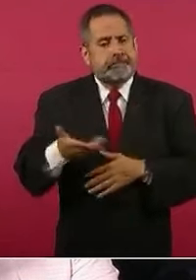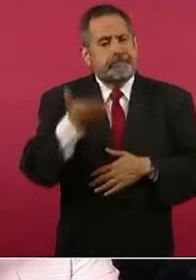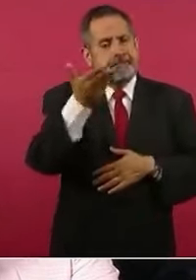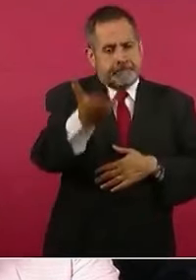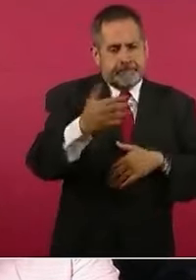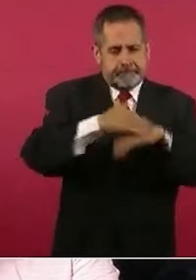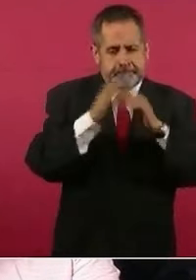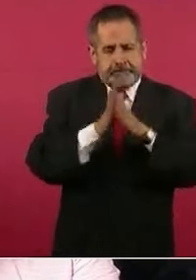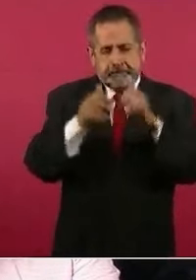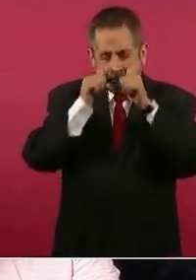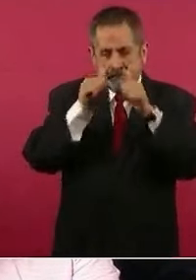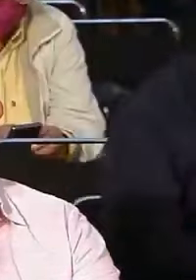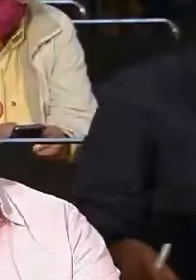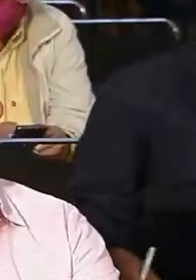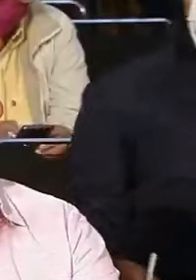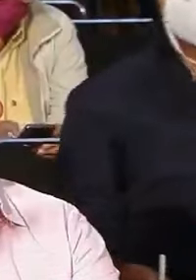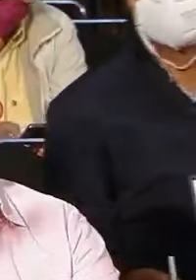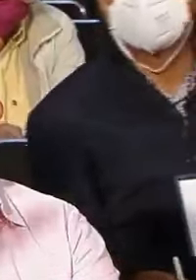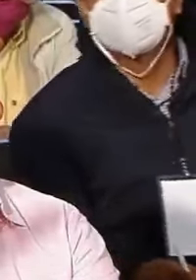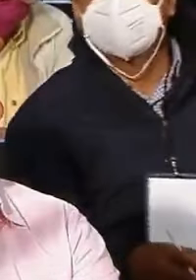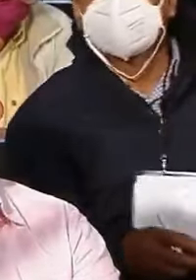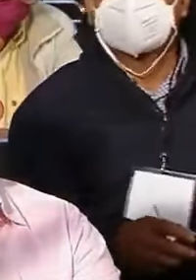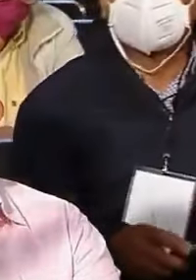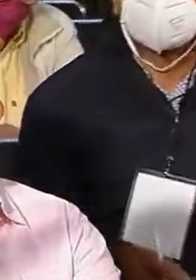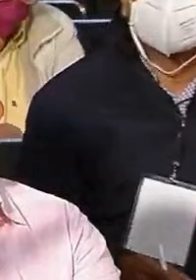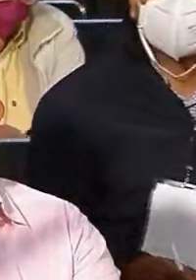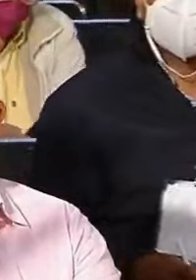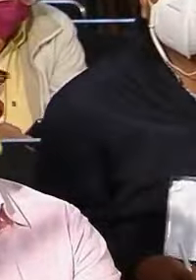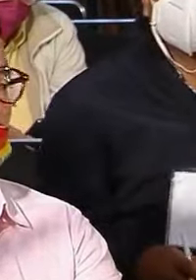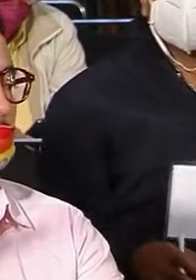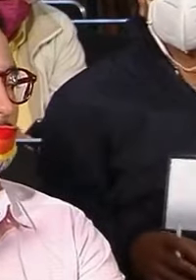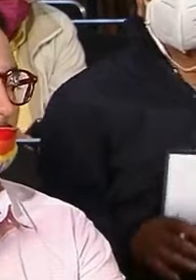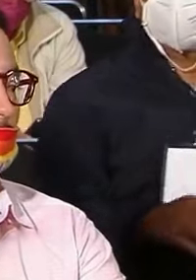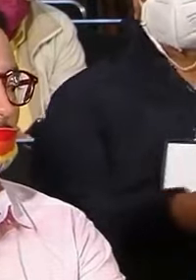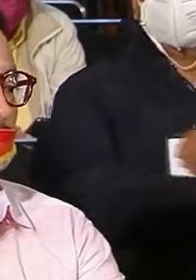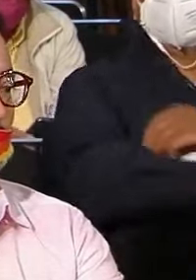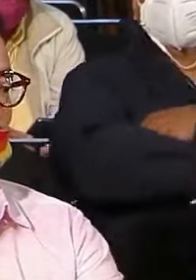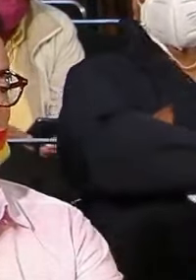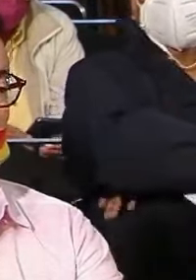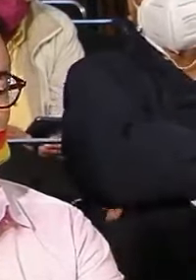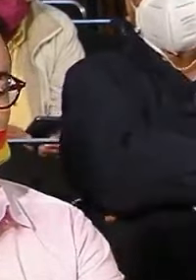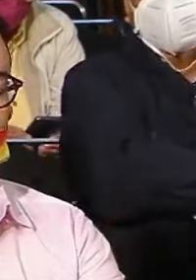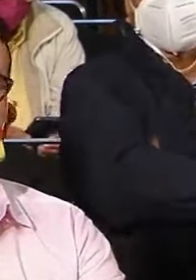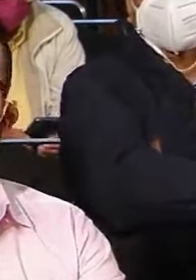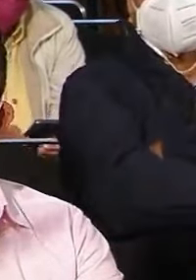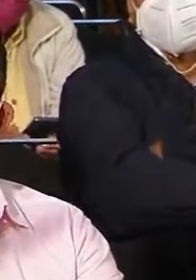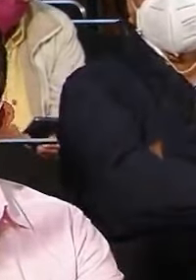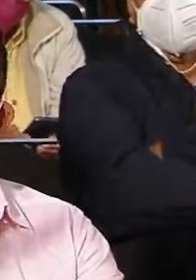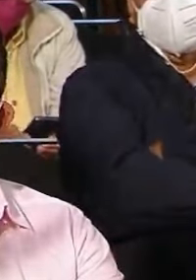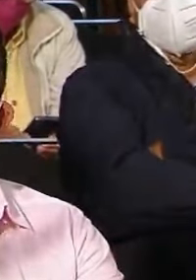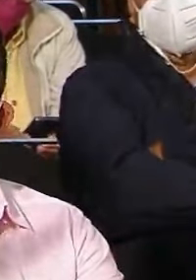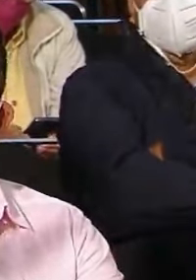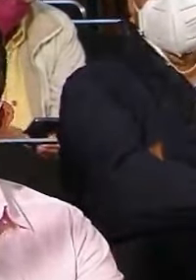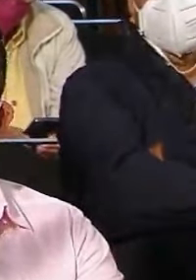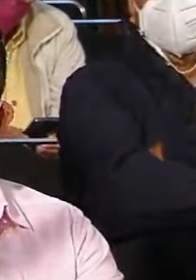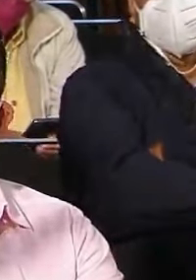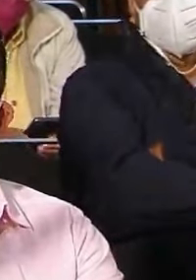señor presidente, atender esta realidad. Su intervención para evitar que pase como el caso de la minera de Guerrero, que ha destruido